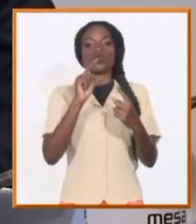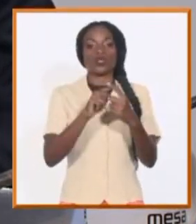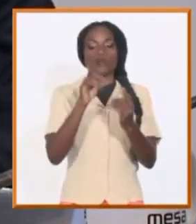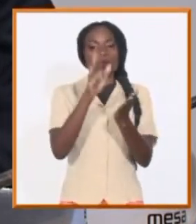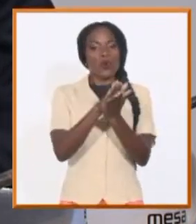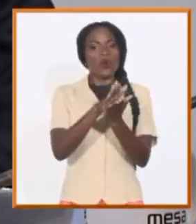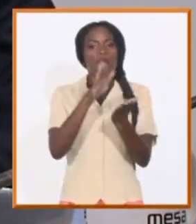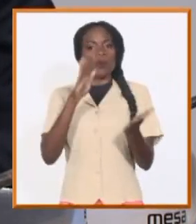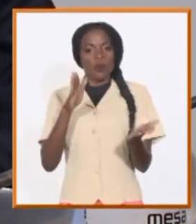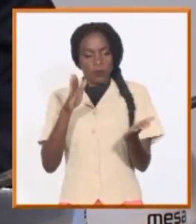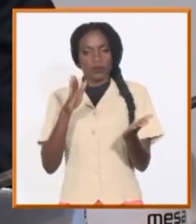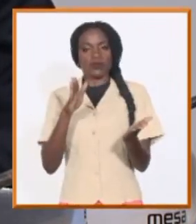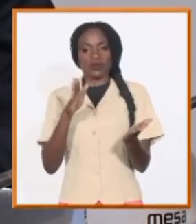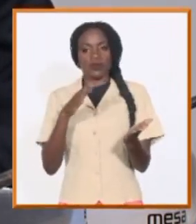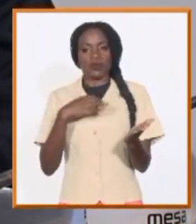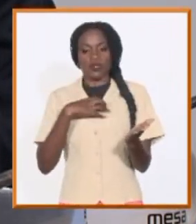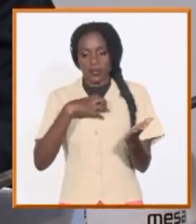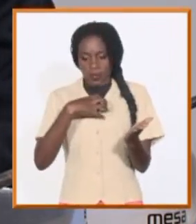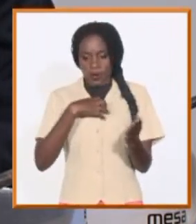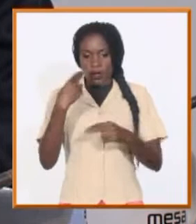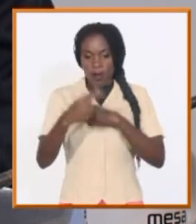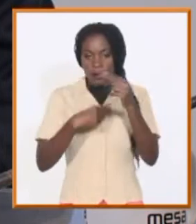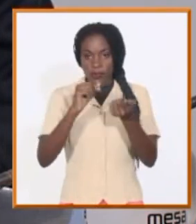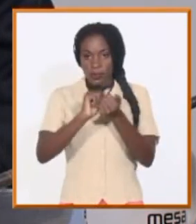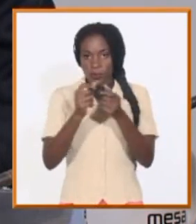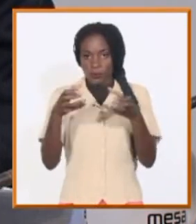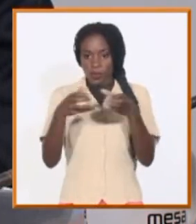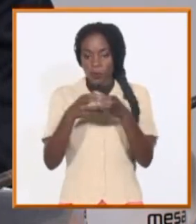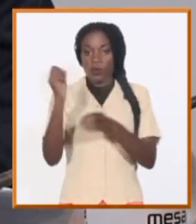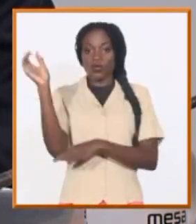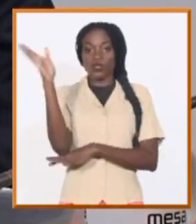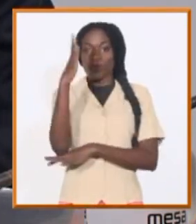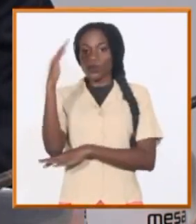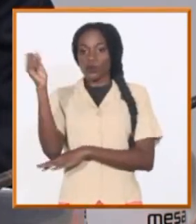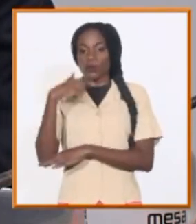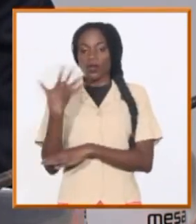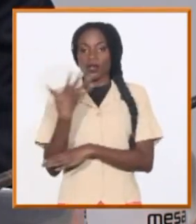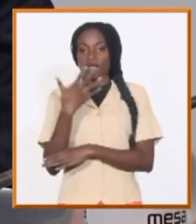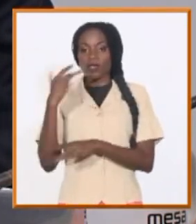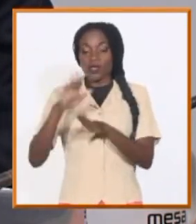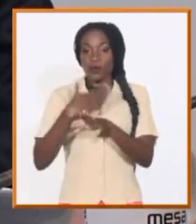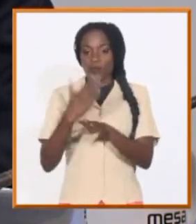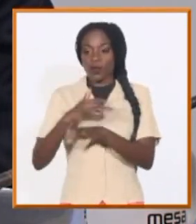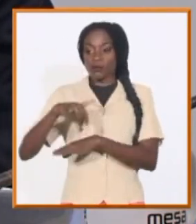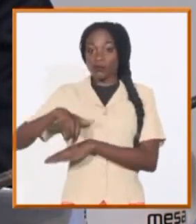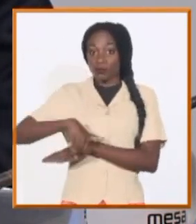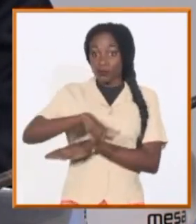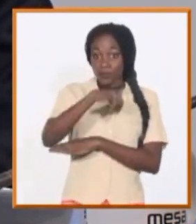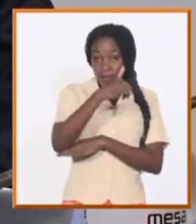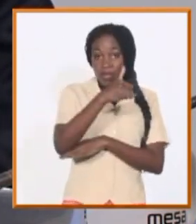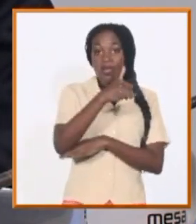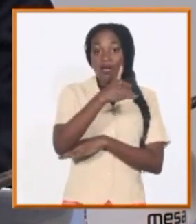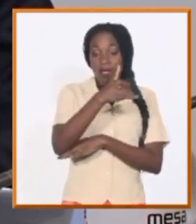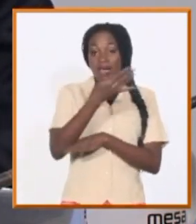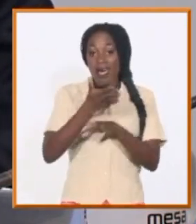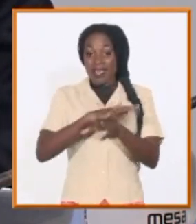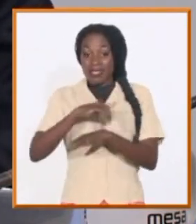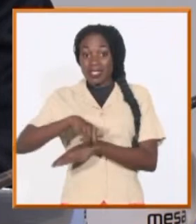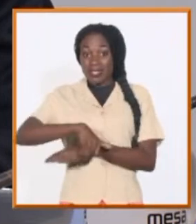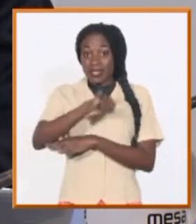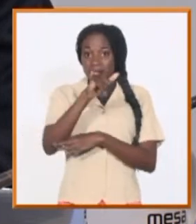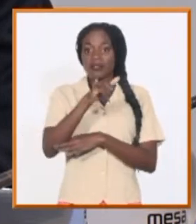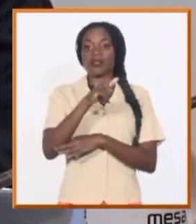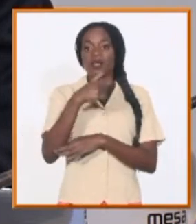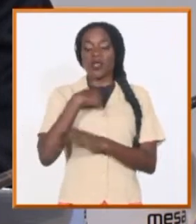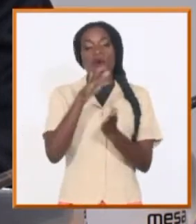compromiso trazado en el abanderamiento previo a la partida hacia Santiago de Chile. Se considera